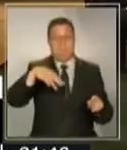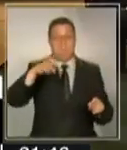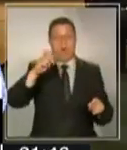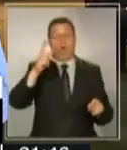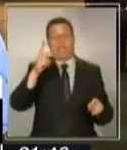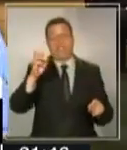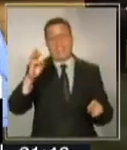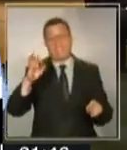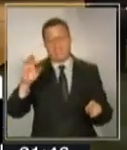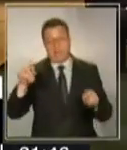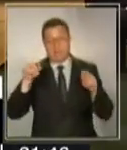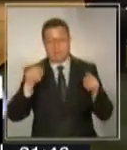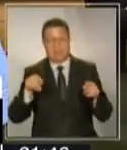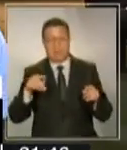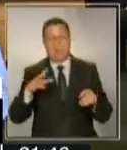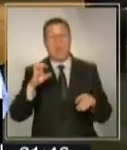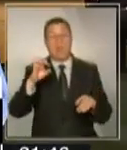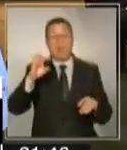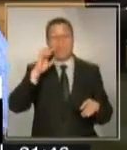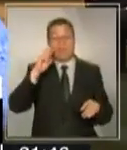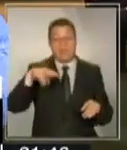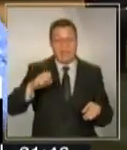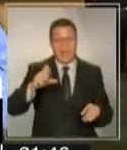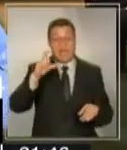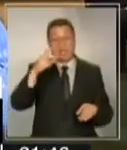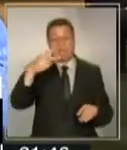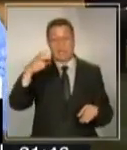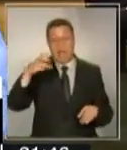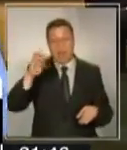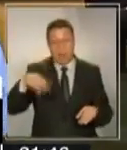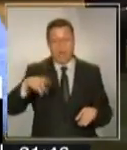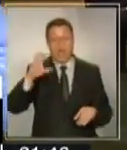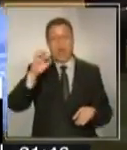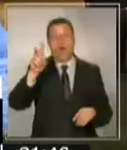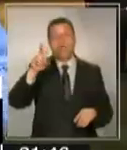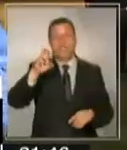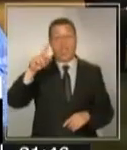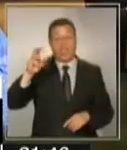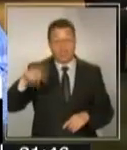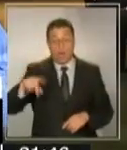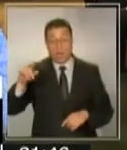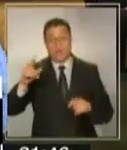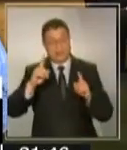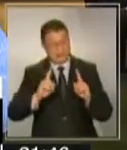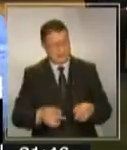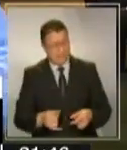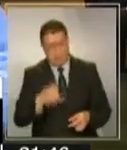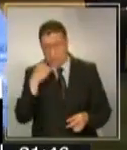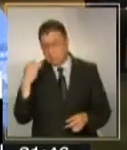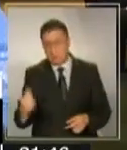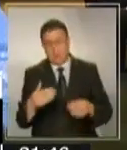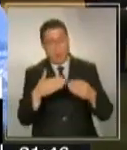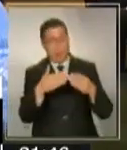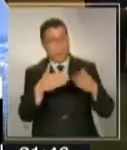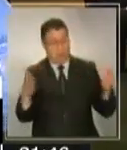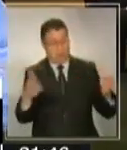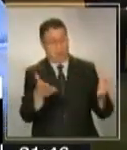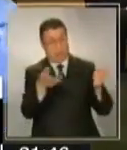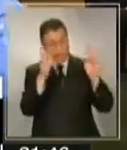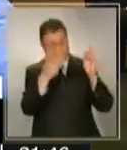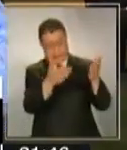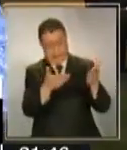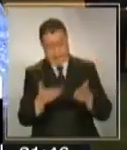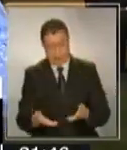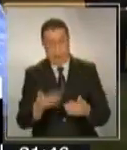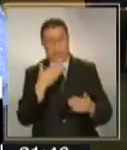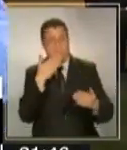haciendo. El senador Espina, el senador Chaguán, el senador Sandón tuvieron siempre las puertas abiertas y han tenido las puertas abiertas para expresar